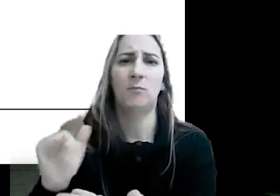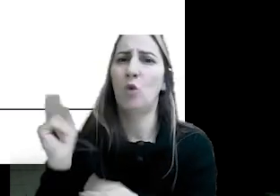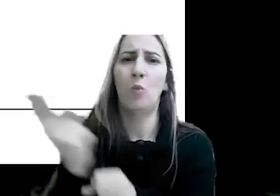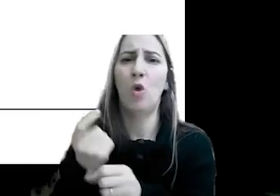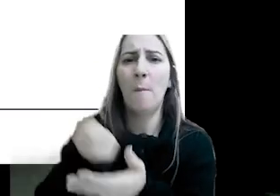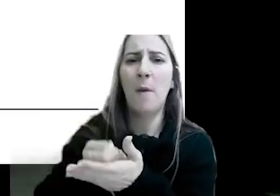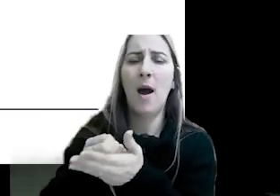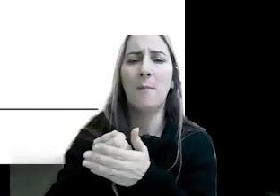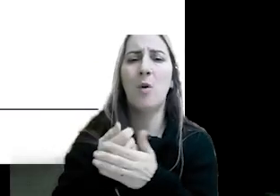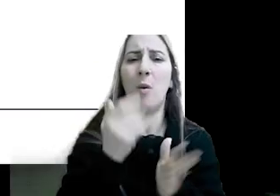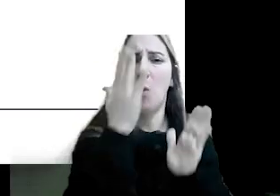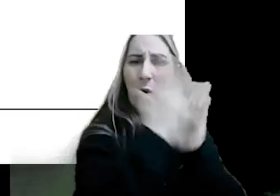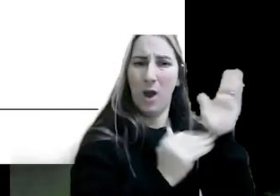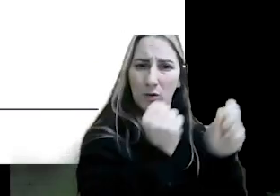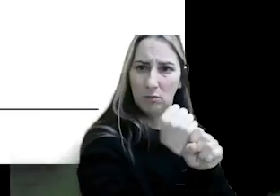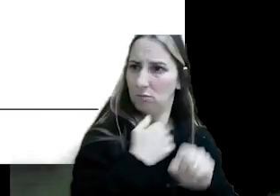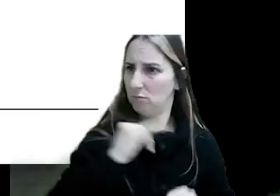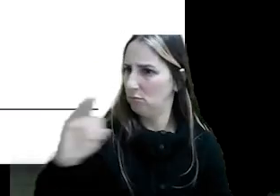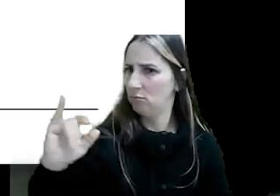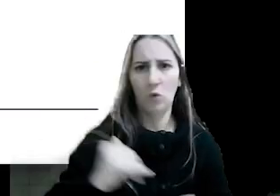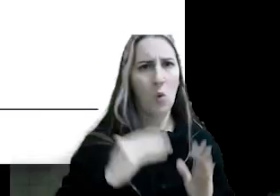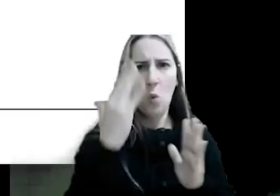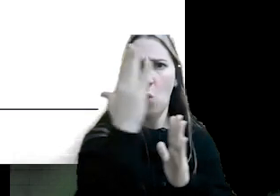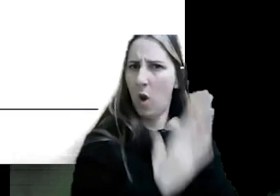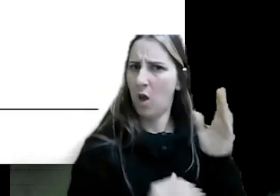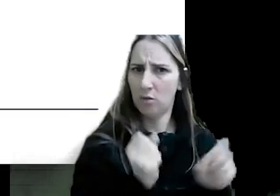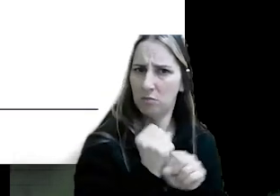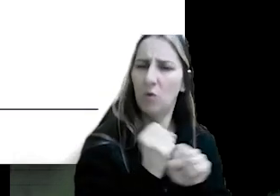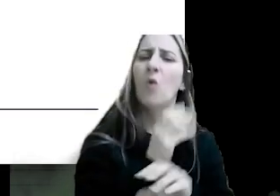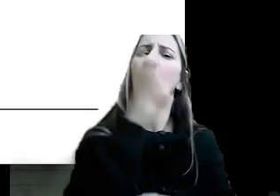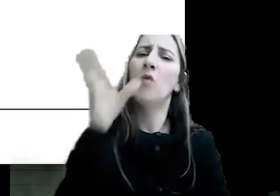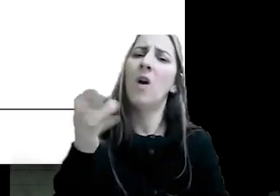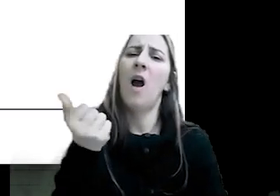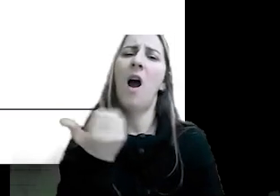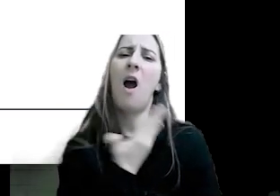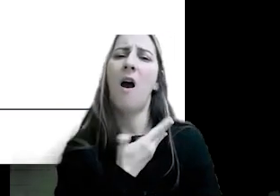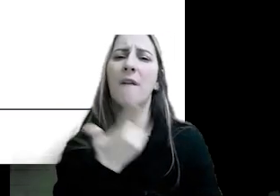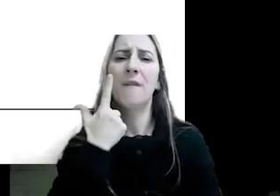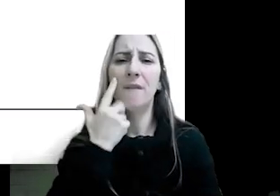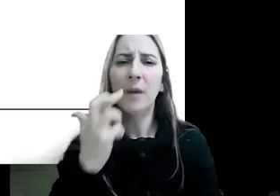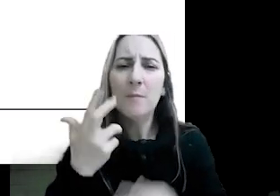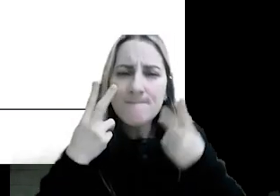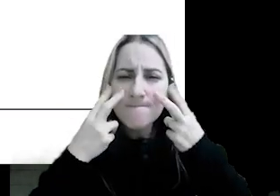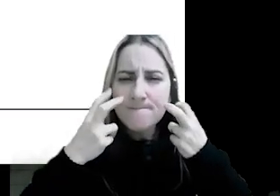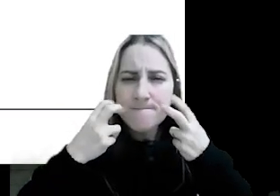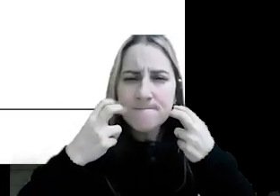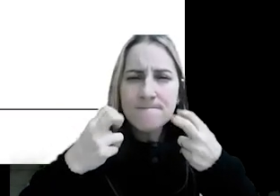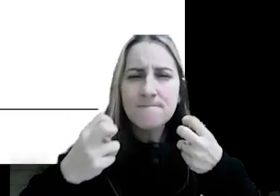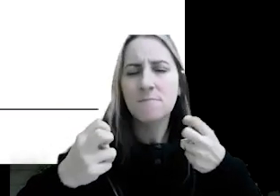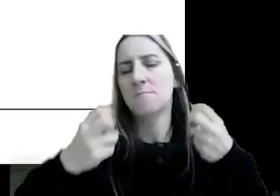no estoy trabajando en relación de dependencia, hizo la denuncia ante la Administración Federal de Ingresos Públicos y se empezó a investigar el caso.